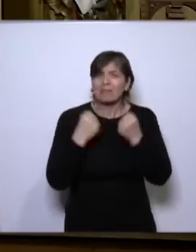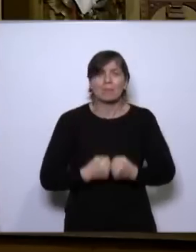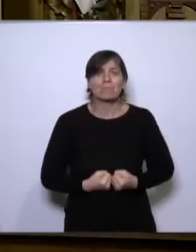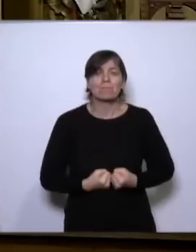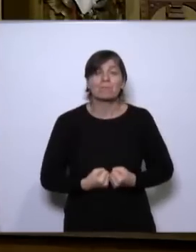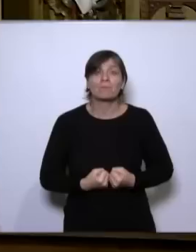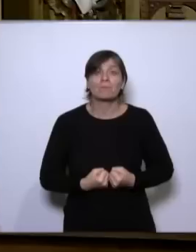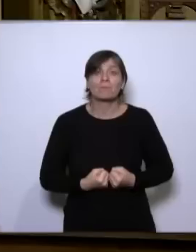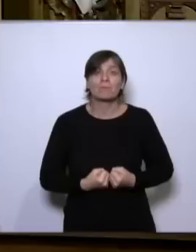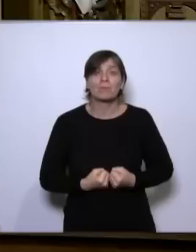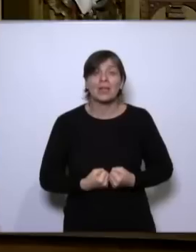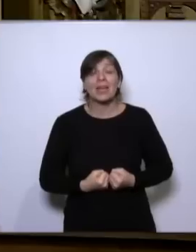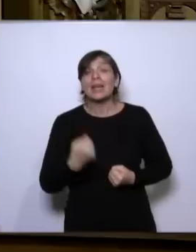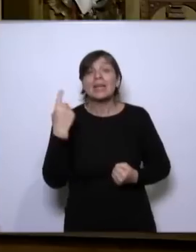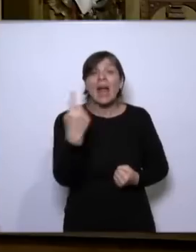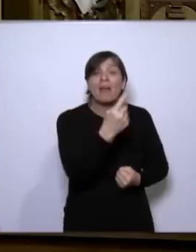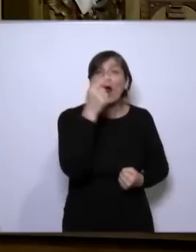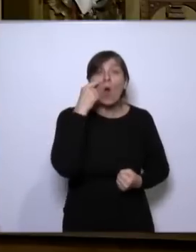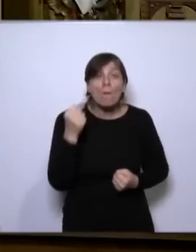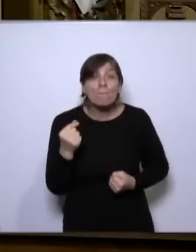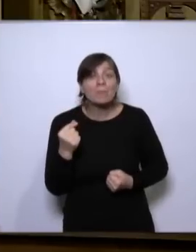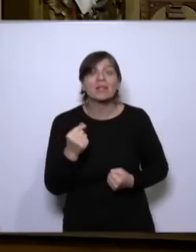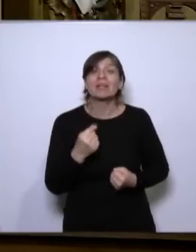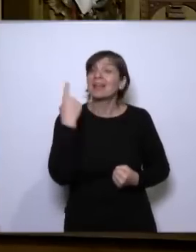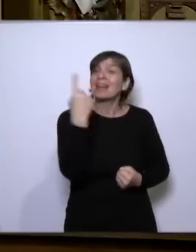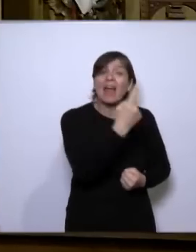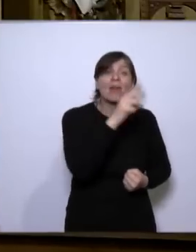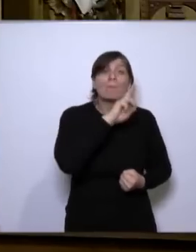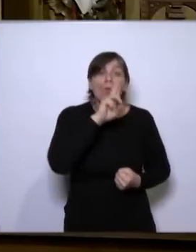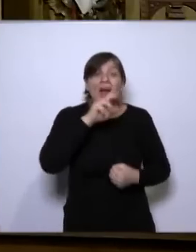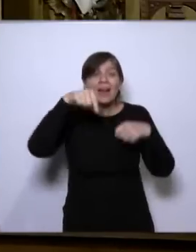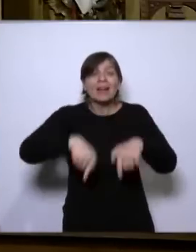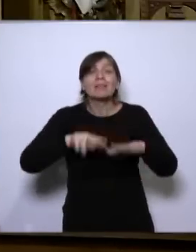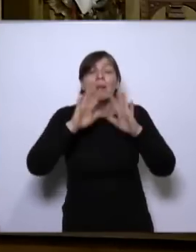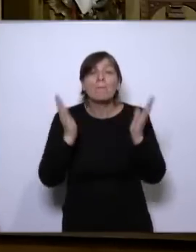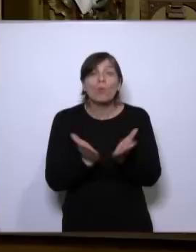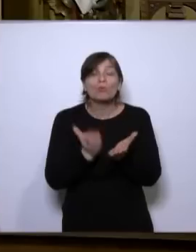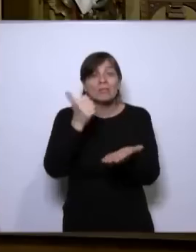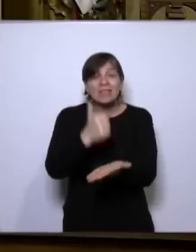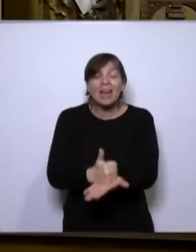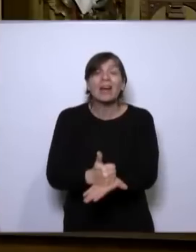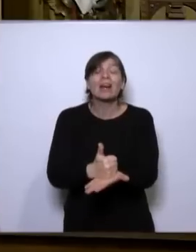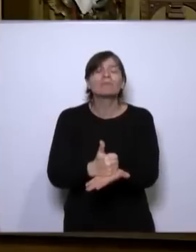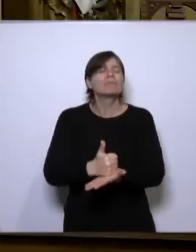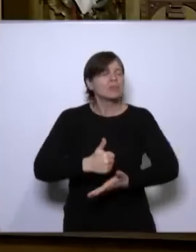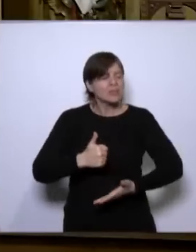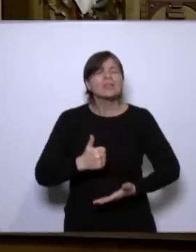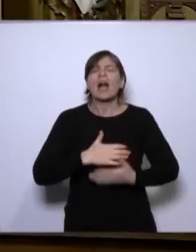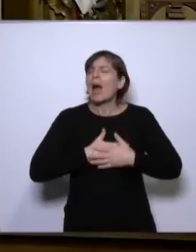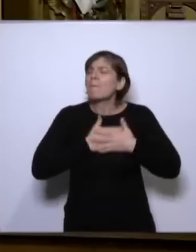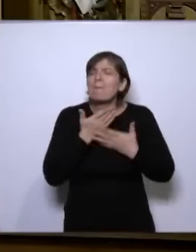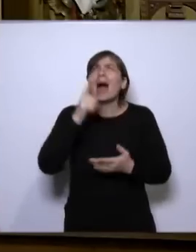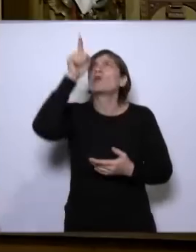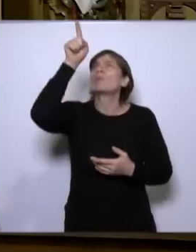intensamente. Cada hombre y cada mujer en este mundo son